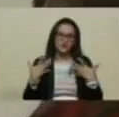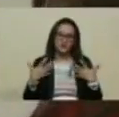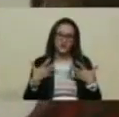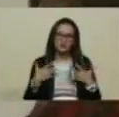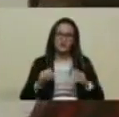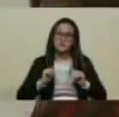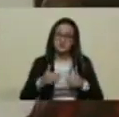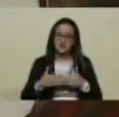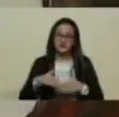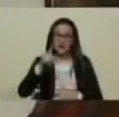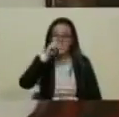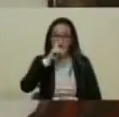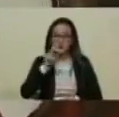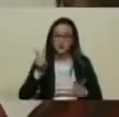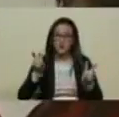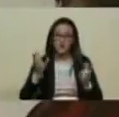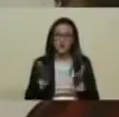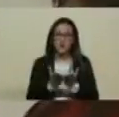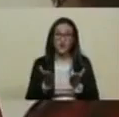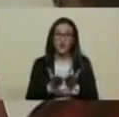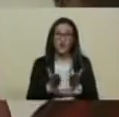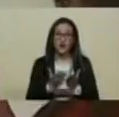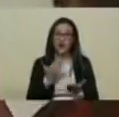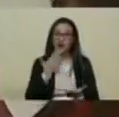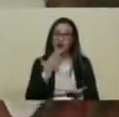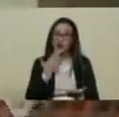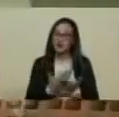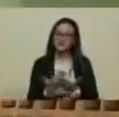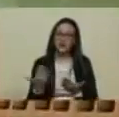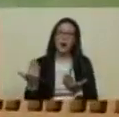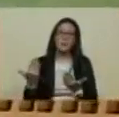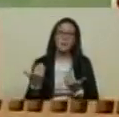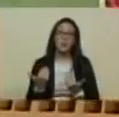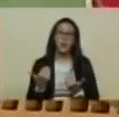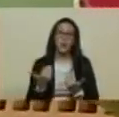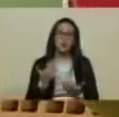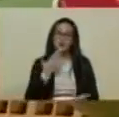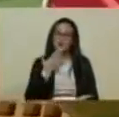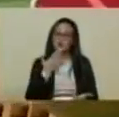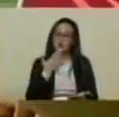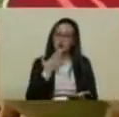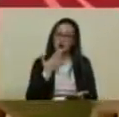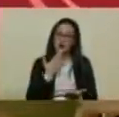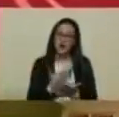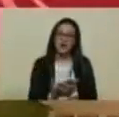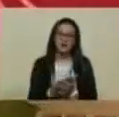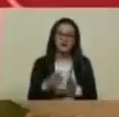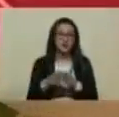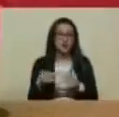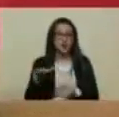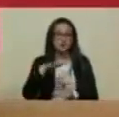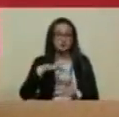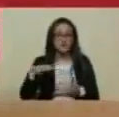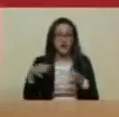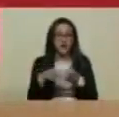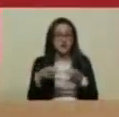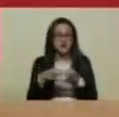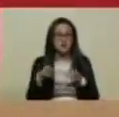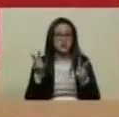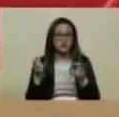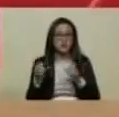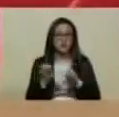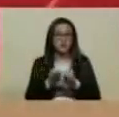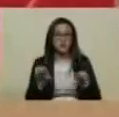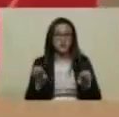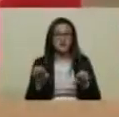manera este año escolar. Gracias al apoyo de usted, gracias al apoyo de todo el equipo que en materia educativa